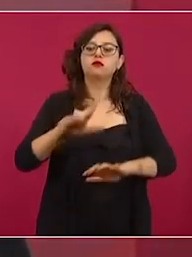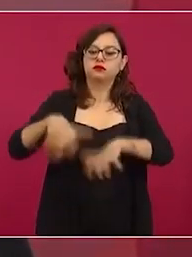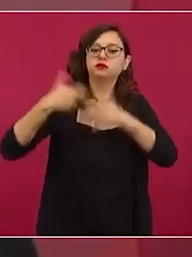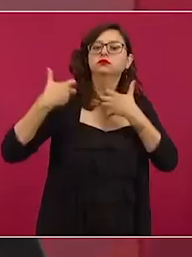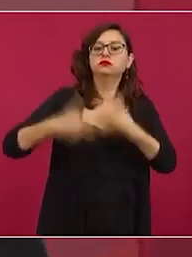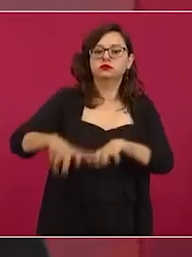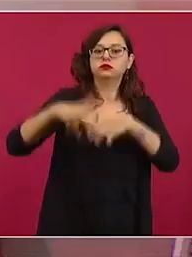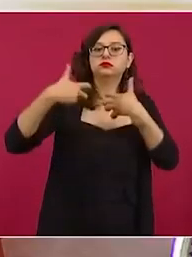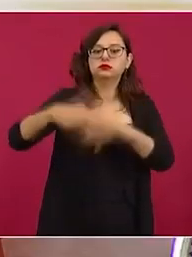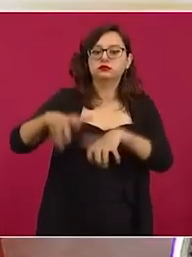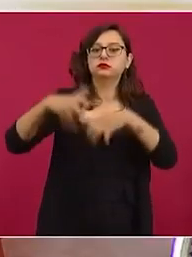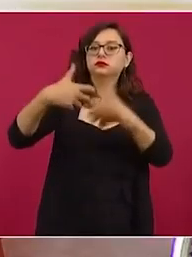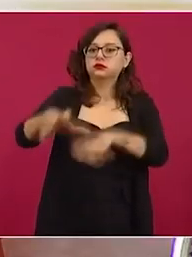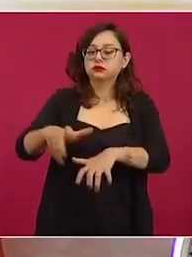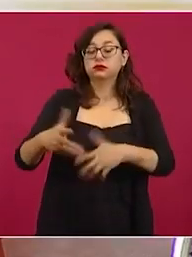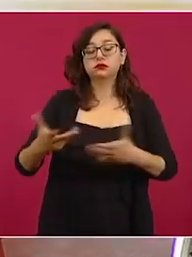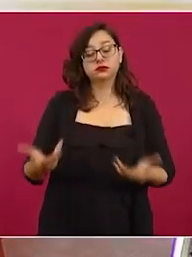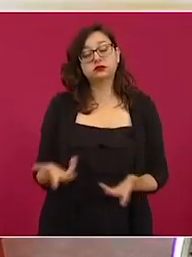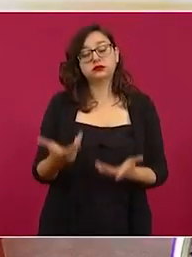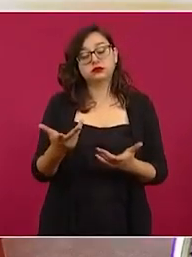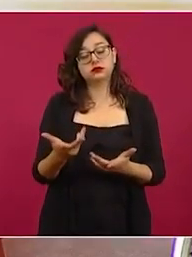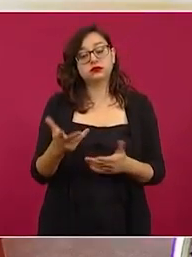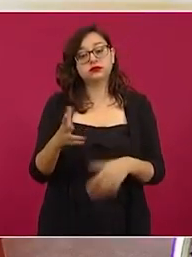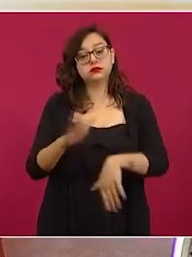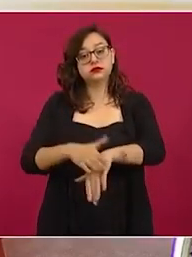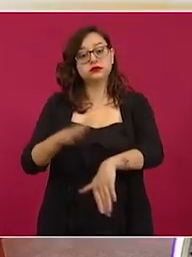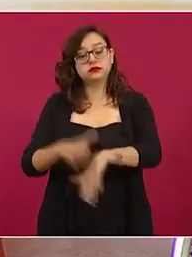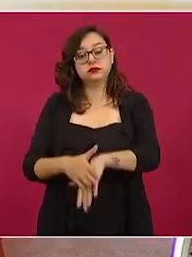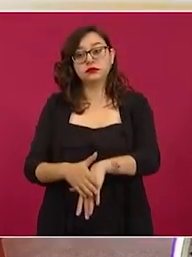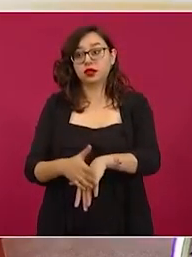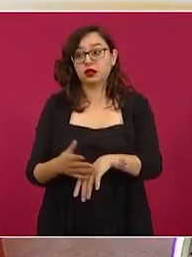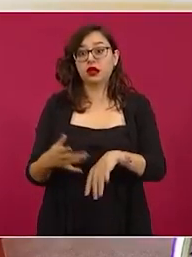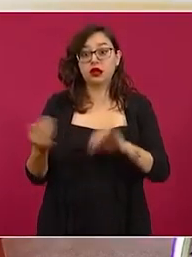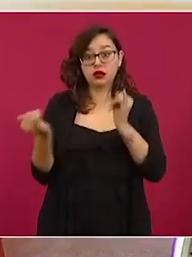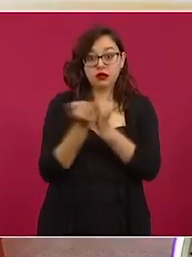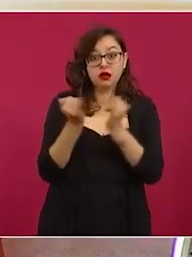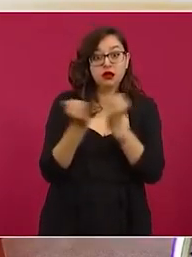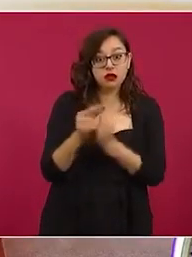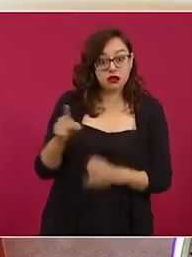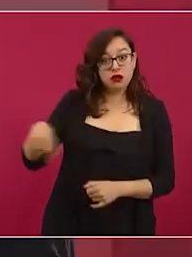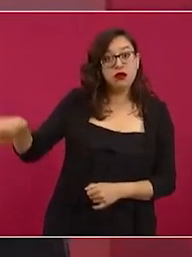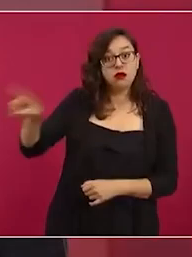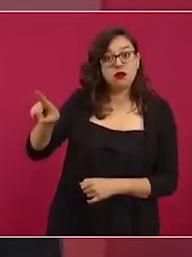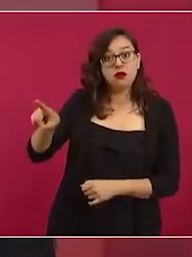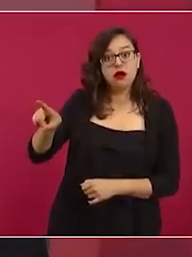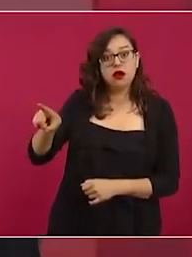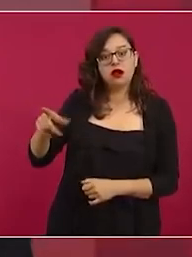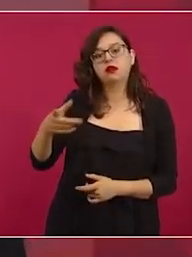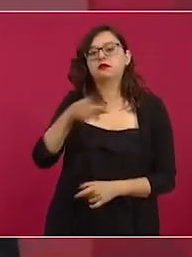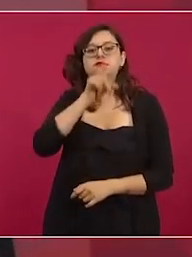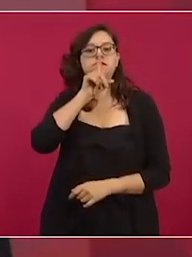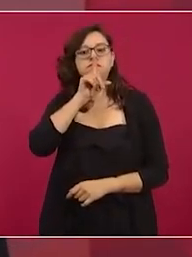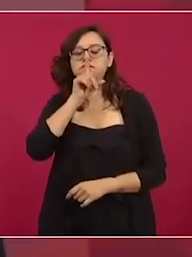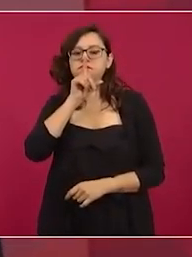para que no se caiga en provocaciones y no haya violencia,